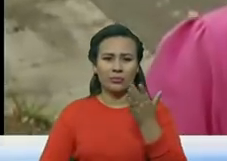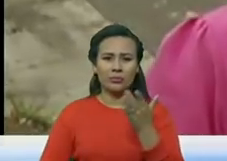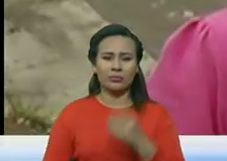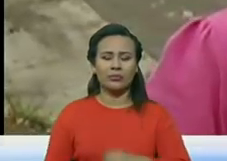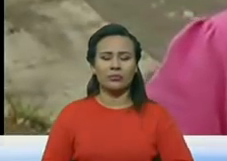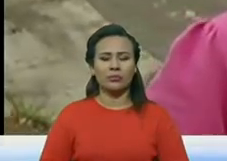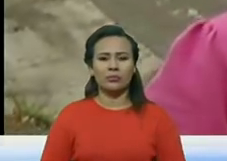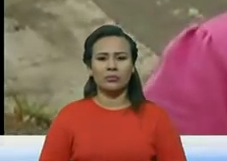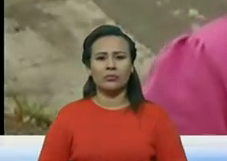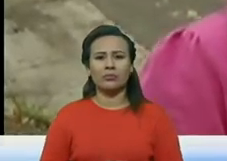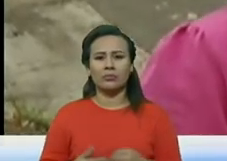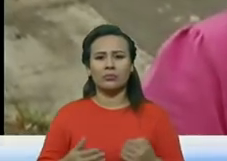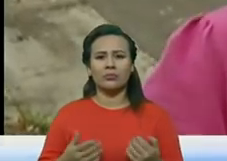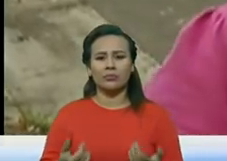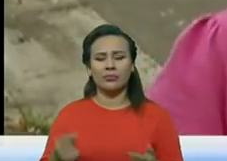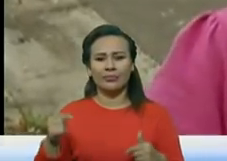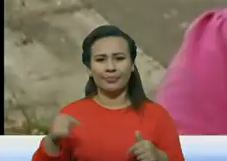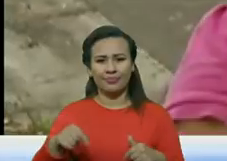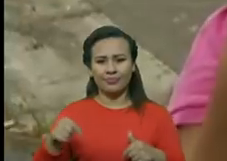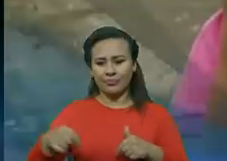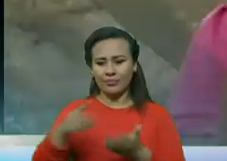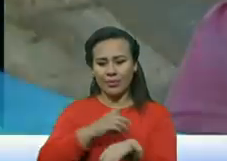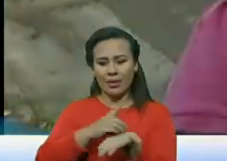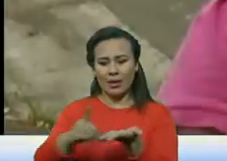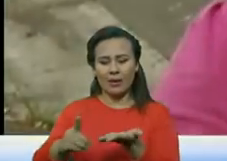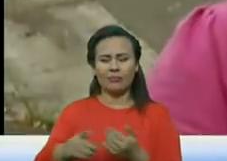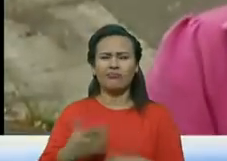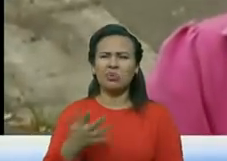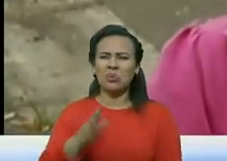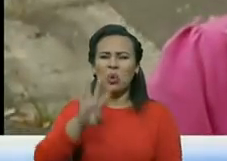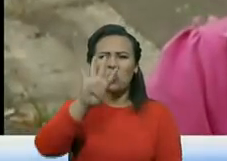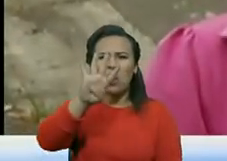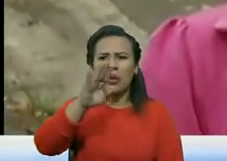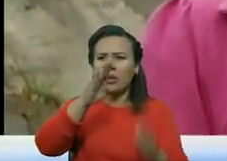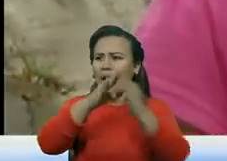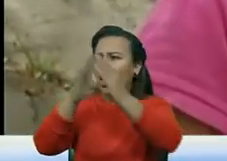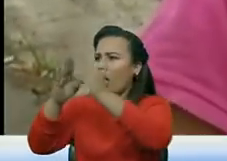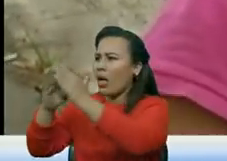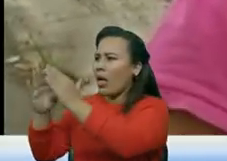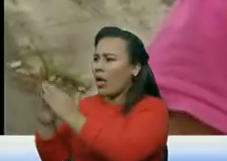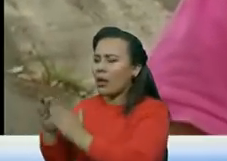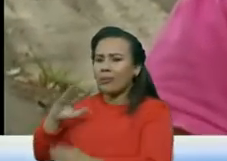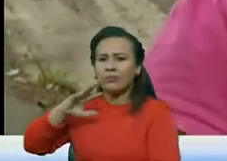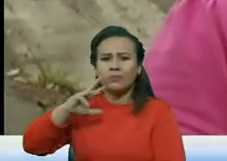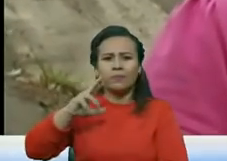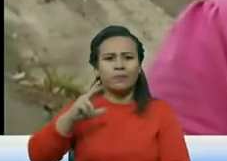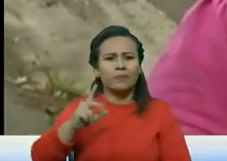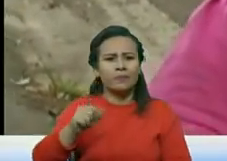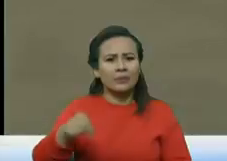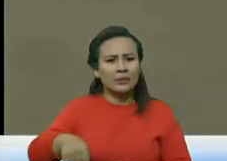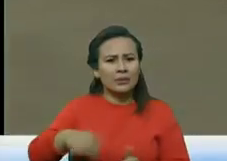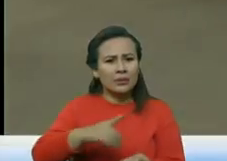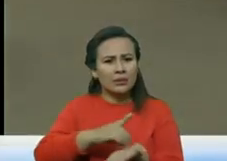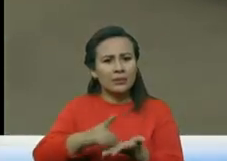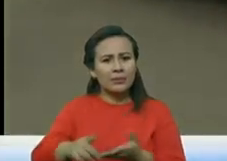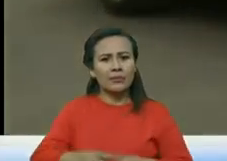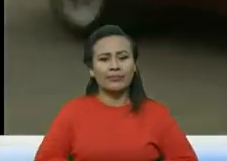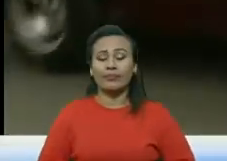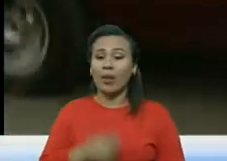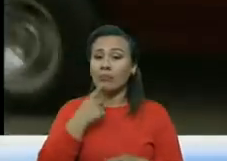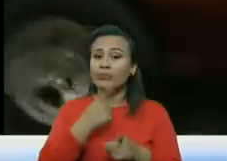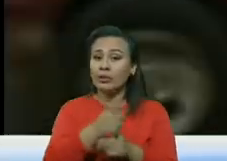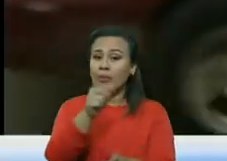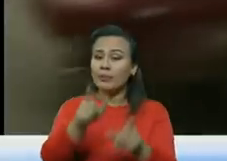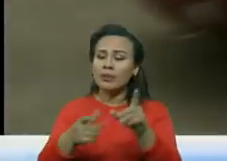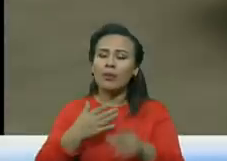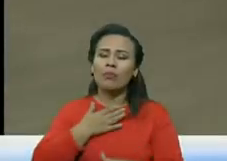ya cansados de robo. En esta semana ha habido casi cuatro robos, cuatro en este transcurso de esta semana. Por ello los moradores